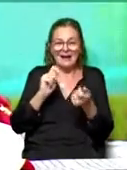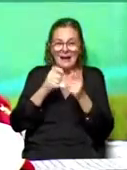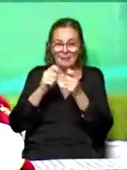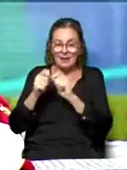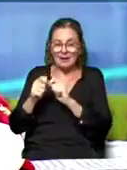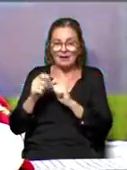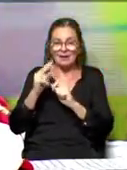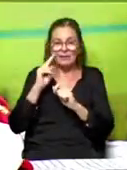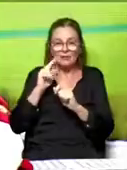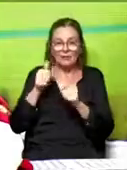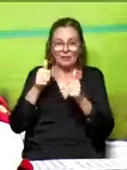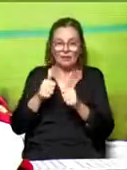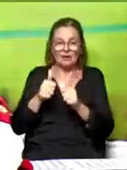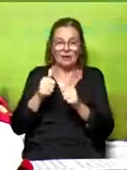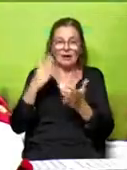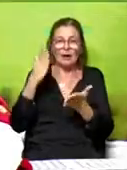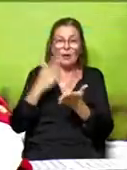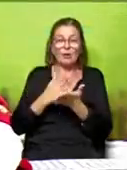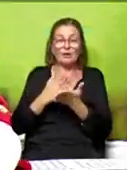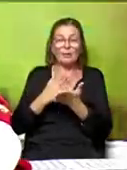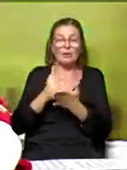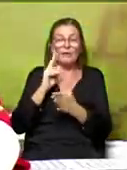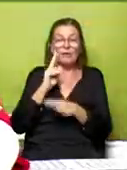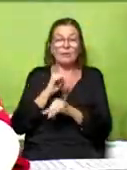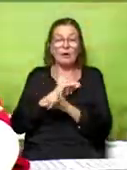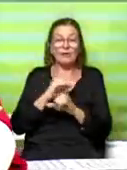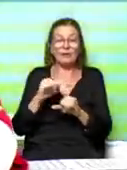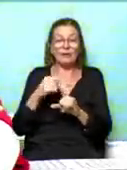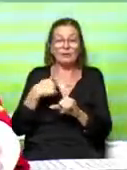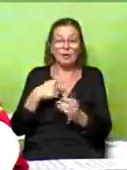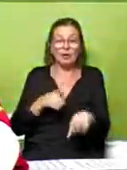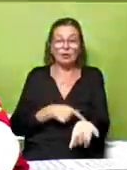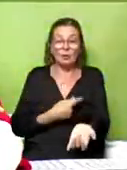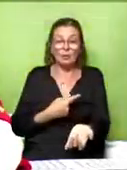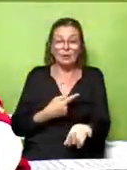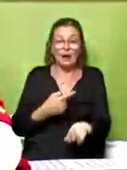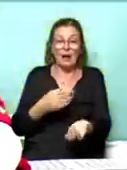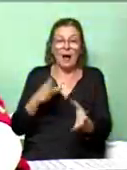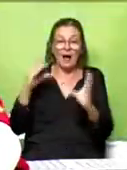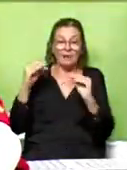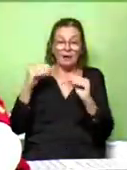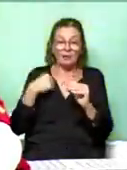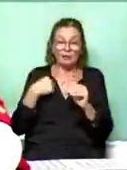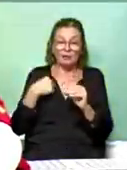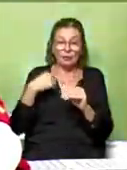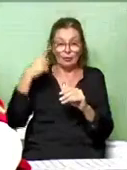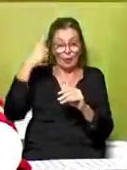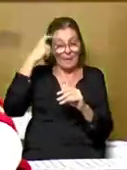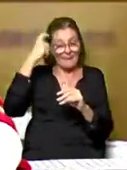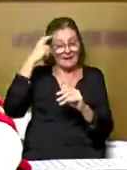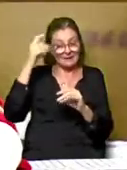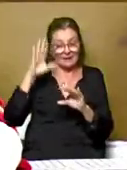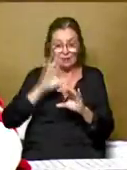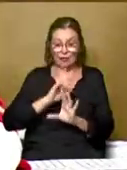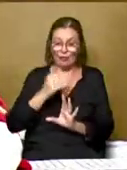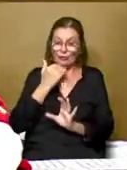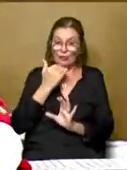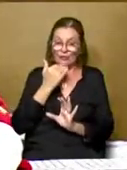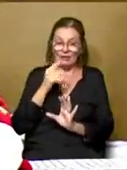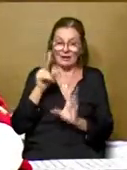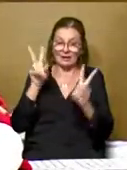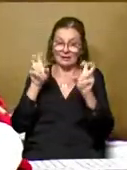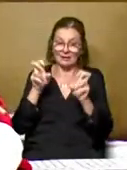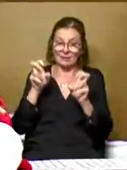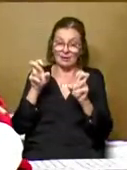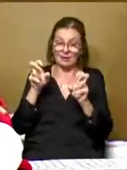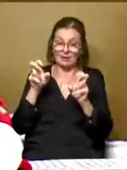ir viendo bien, y veremos en la última versión final, porque yo acostumbro a escuchar a los que más saben. Yo no soy la experta total en el tema